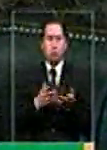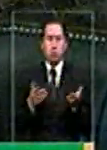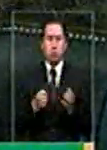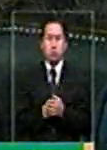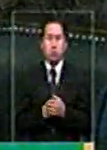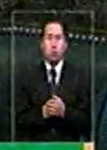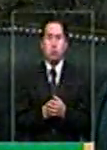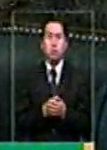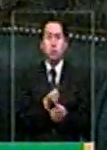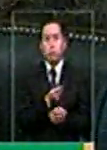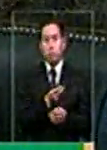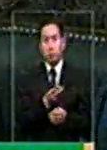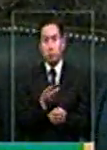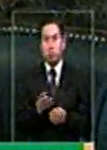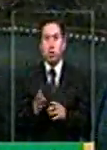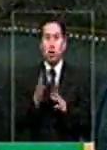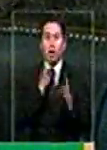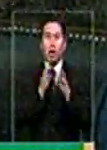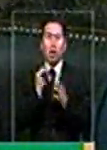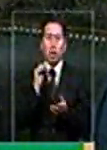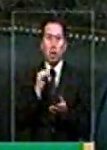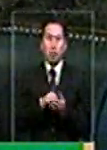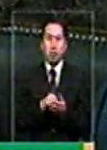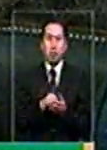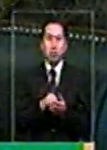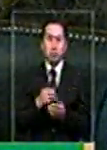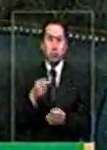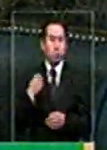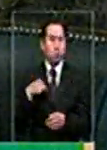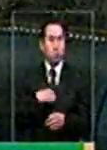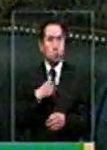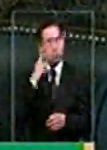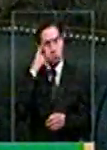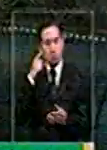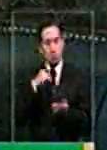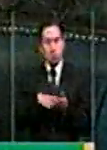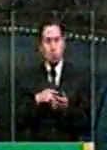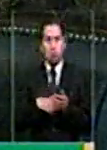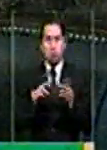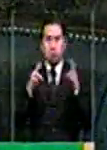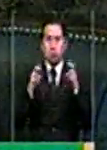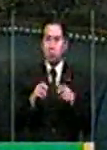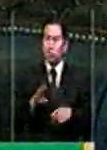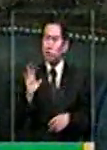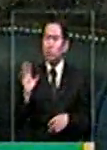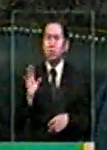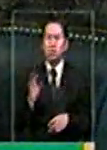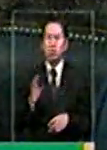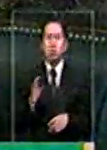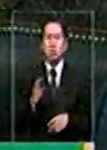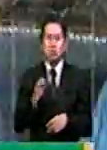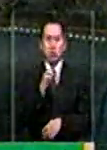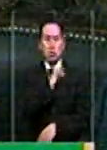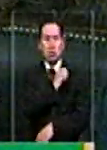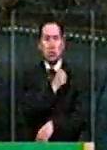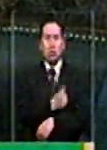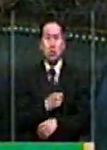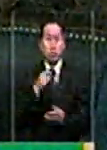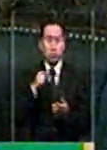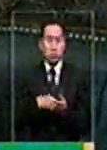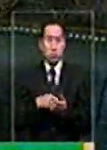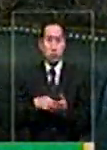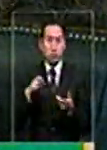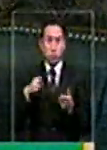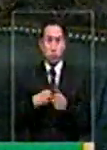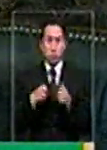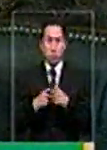algunas versiones, diríamos, de estas autoridades con relación a este